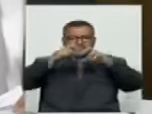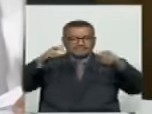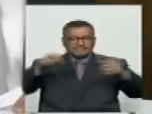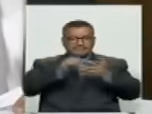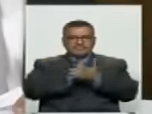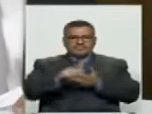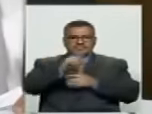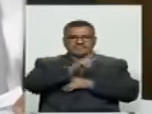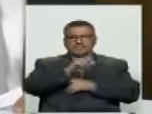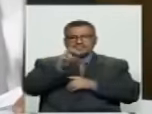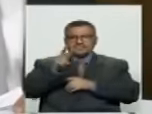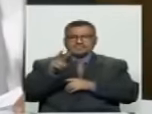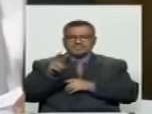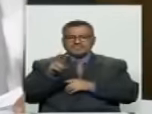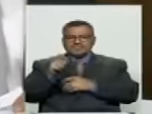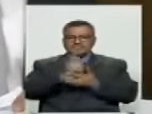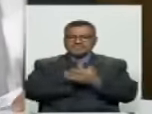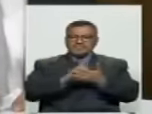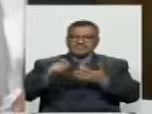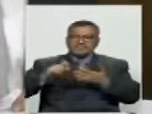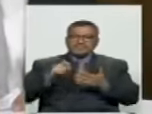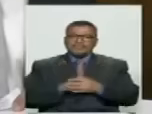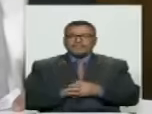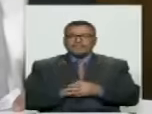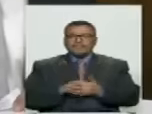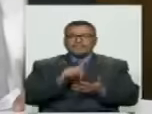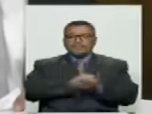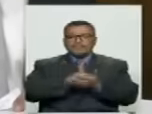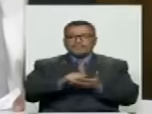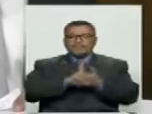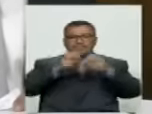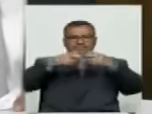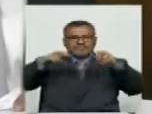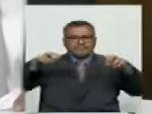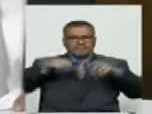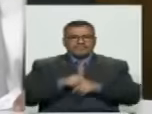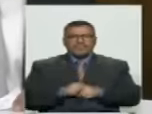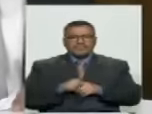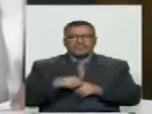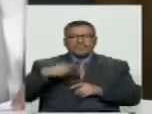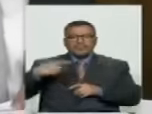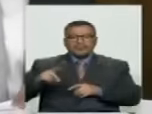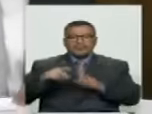del artículo 22, quedando redactado en los siguientes términos. Epígrafe.